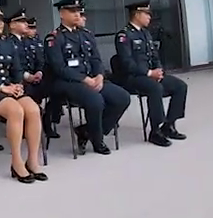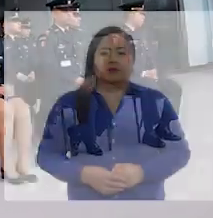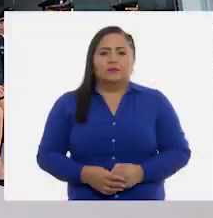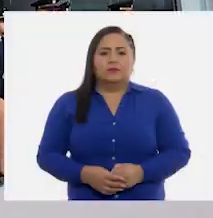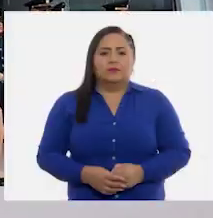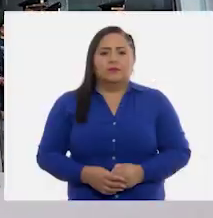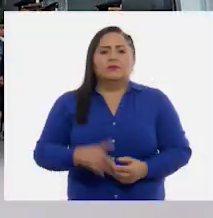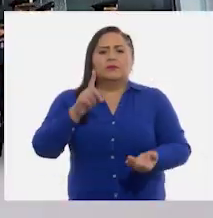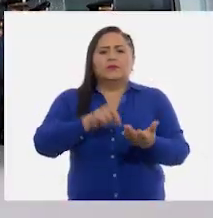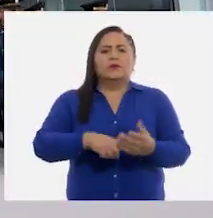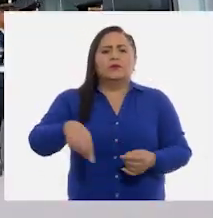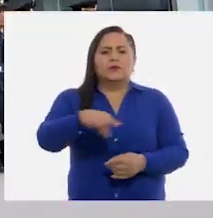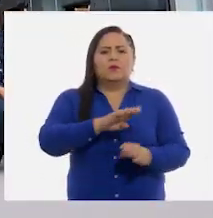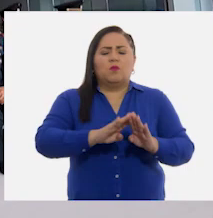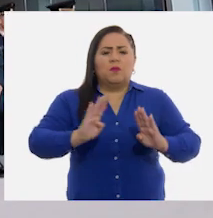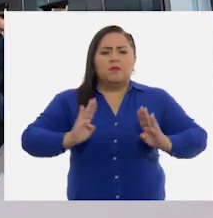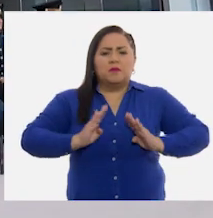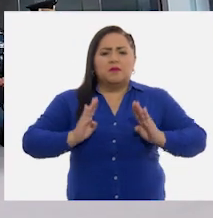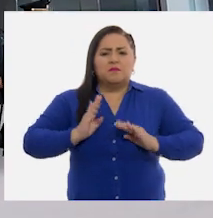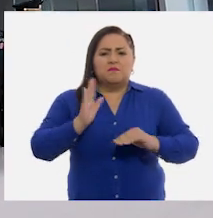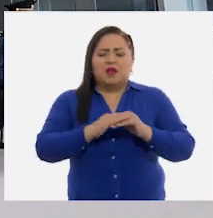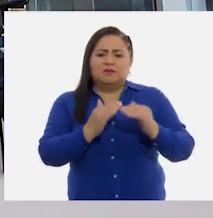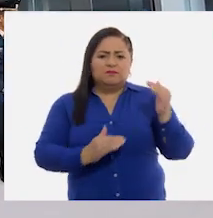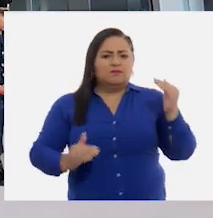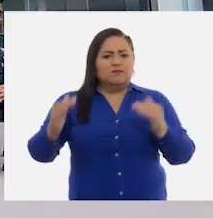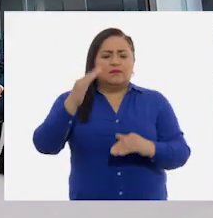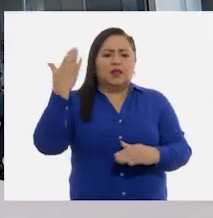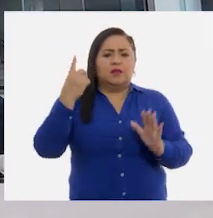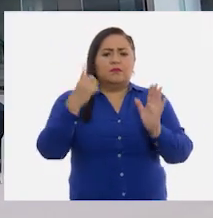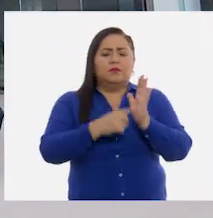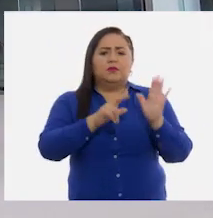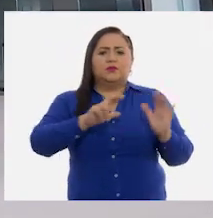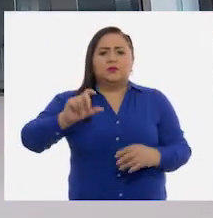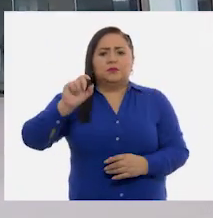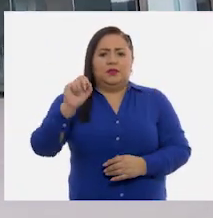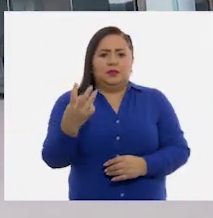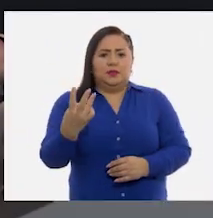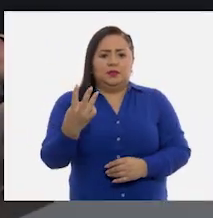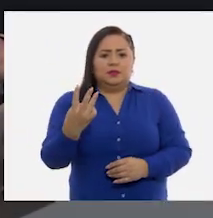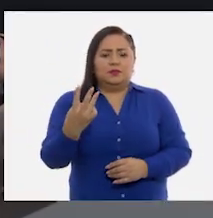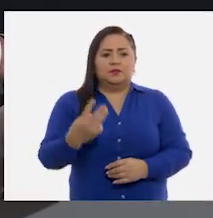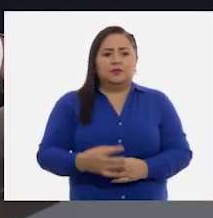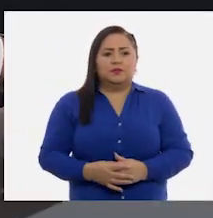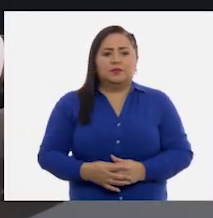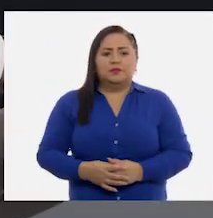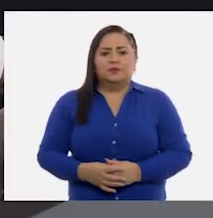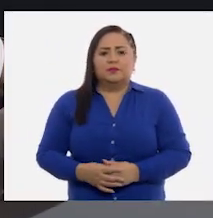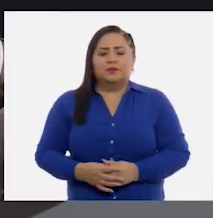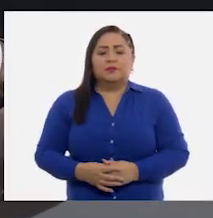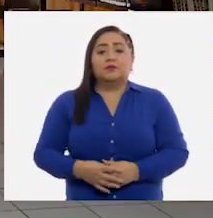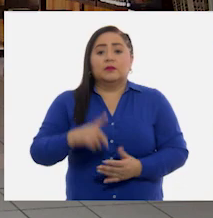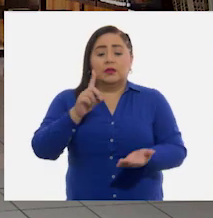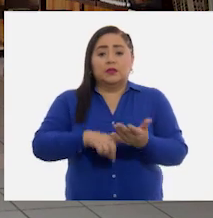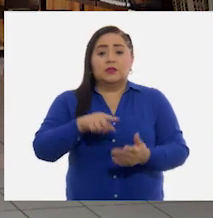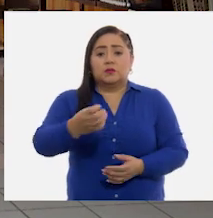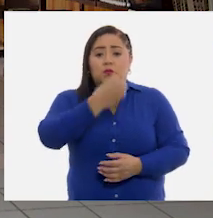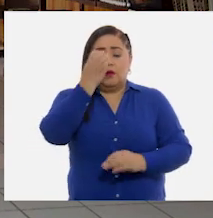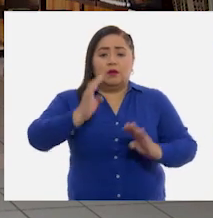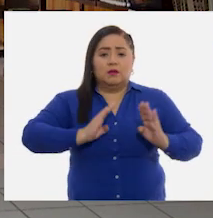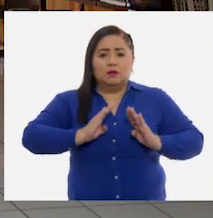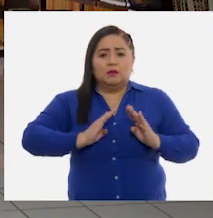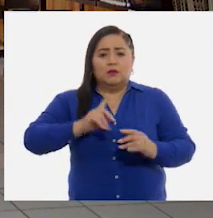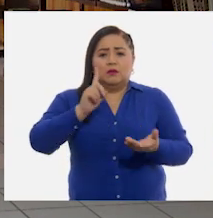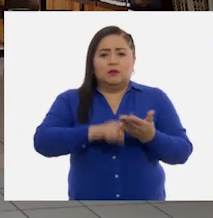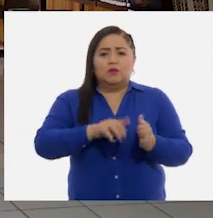Aquí se ha formado a los militares de más alto rango desde 1823. Aquí en el Colegio Militar se van a encontrar